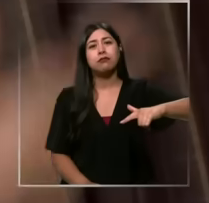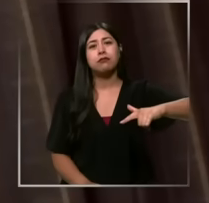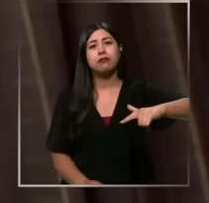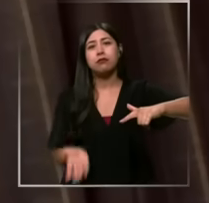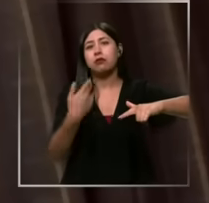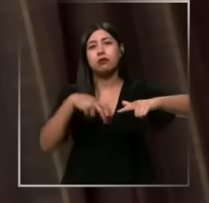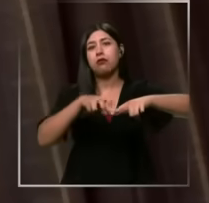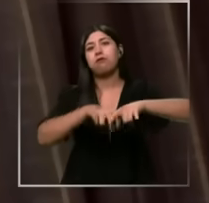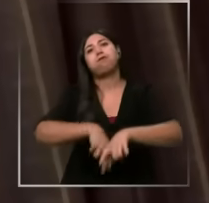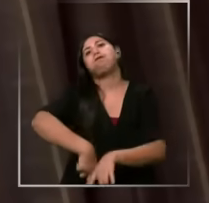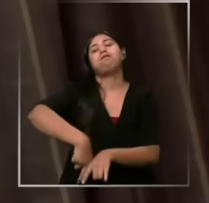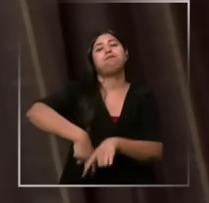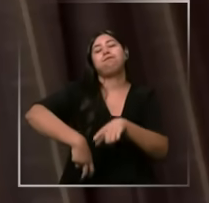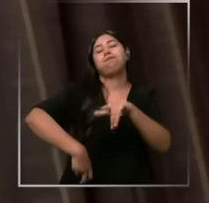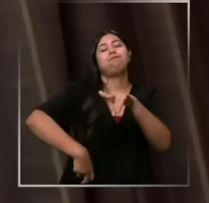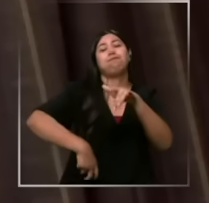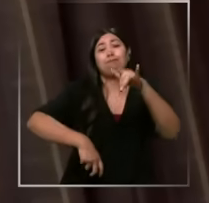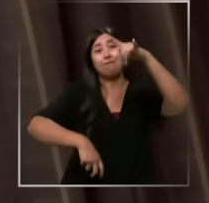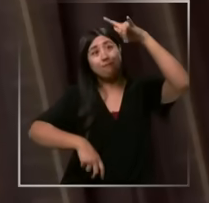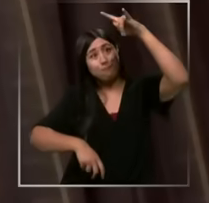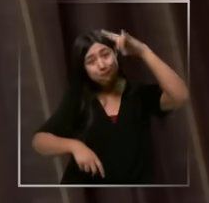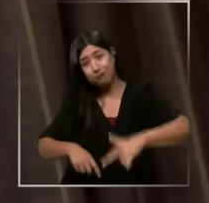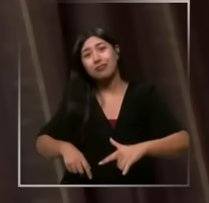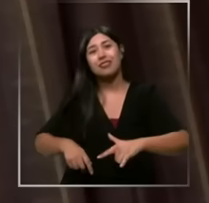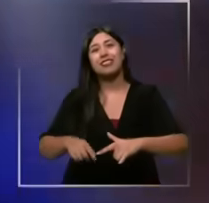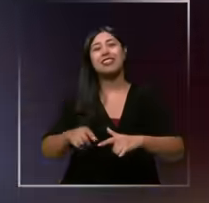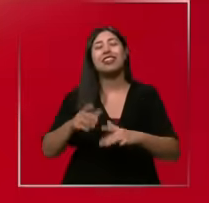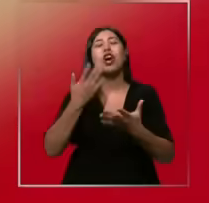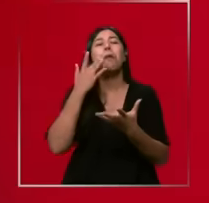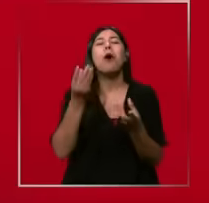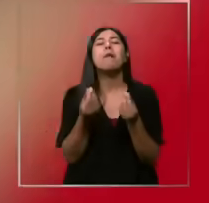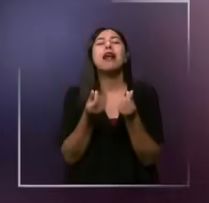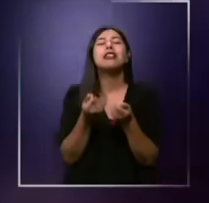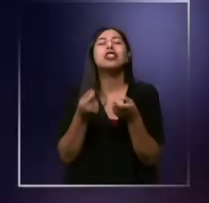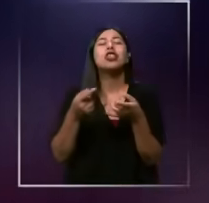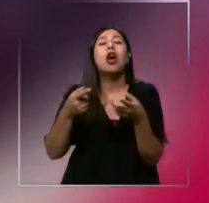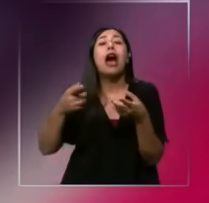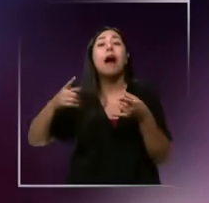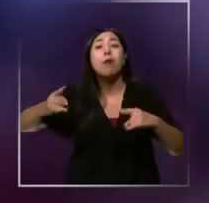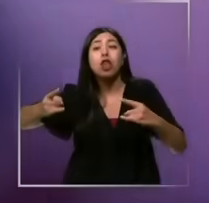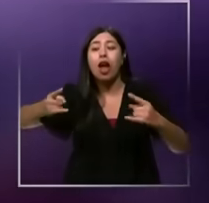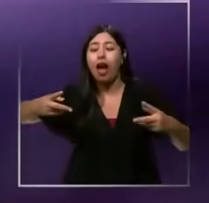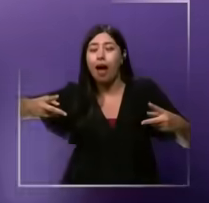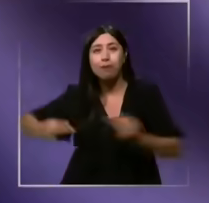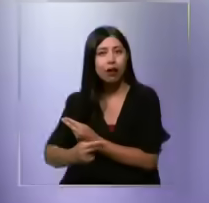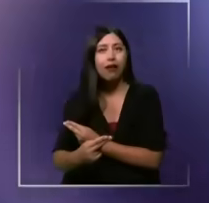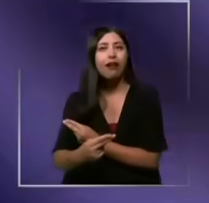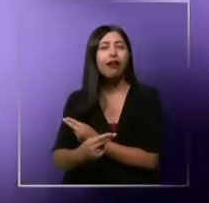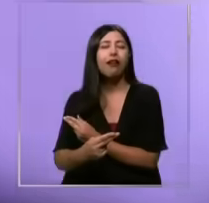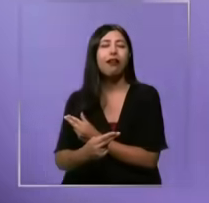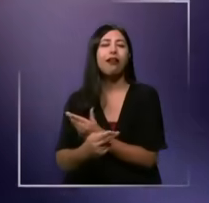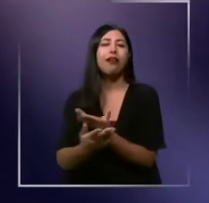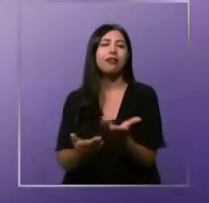Volamos. Así se bajó, como que si se hubiera apagado. Por favor, necesitamos un médico adulto.